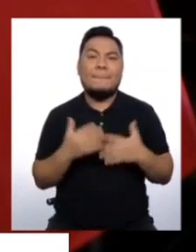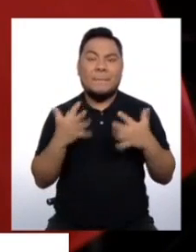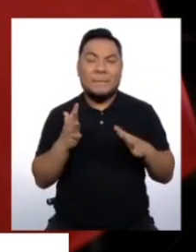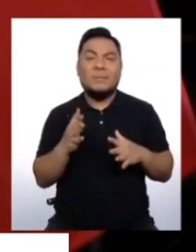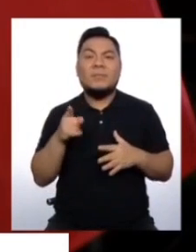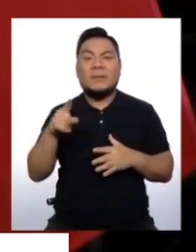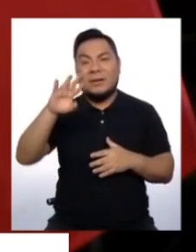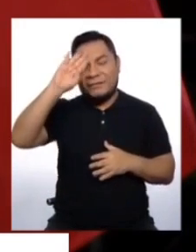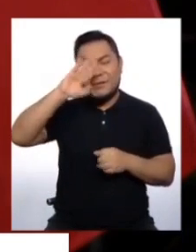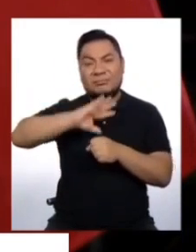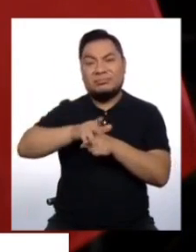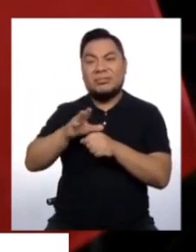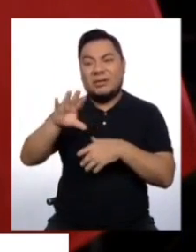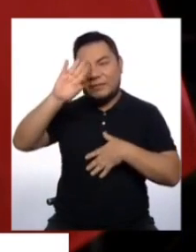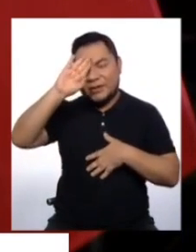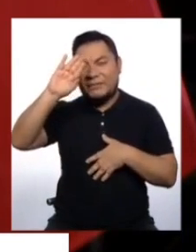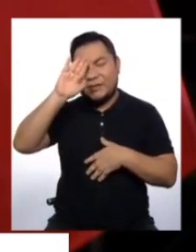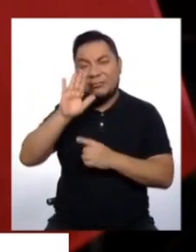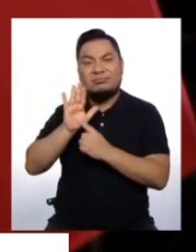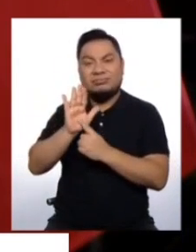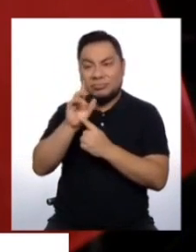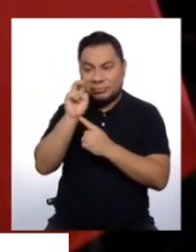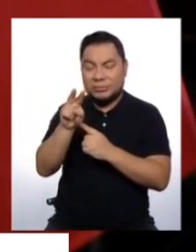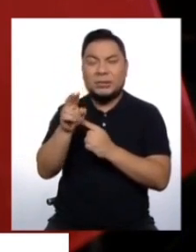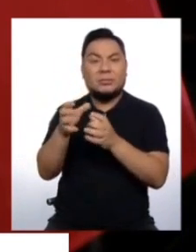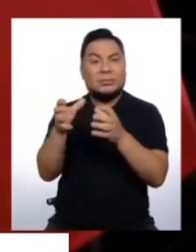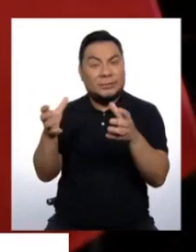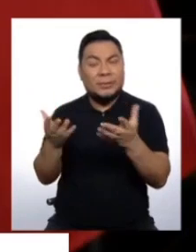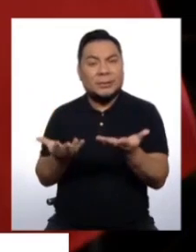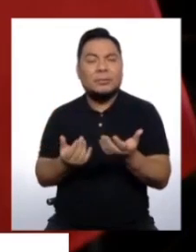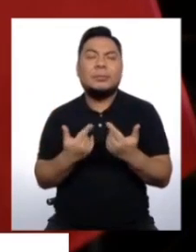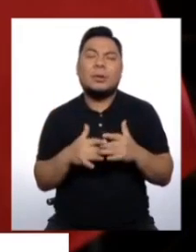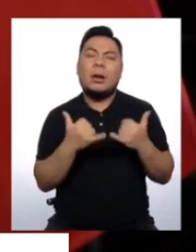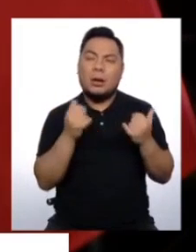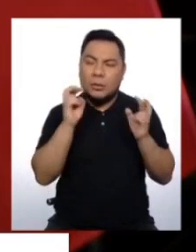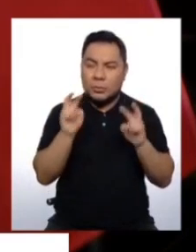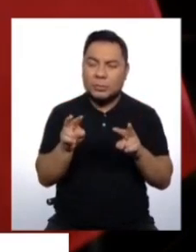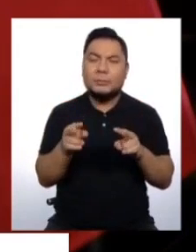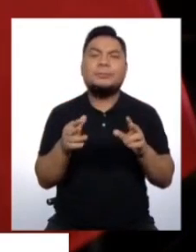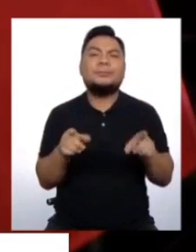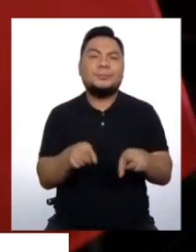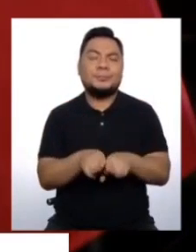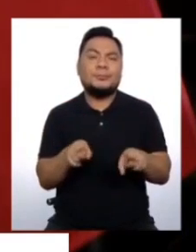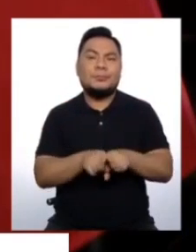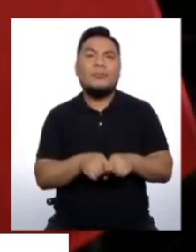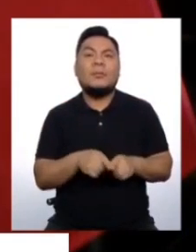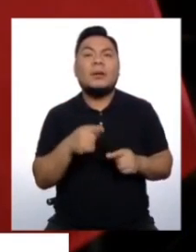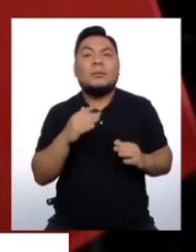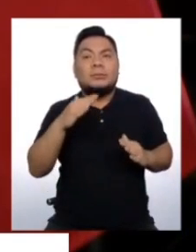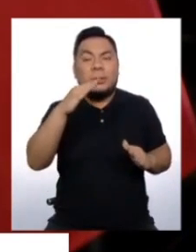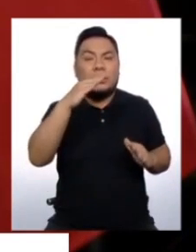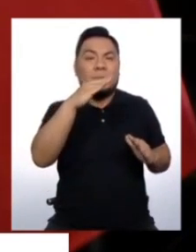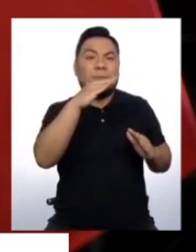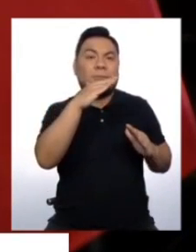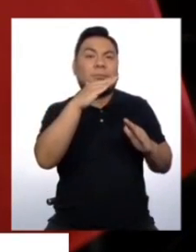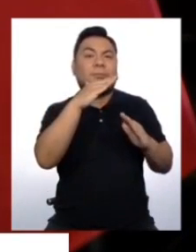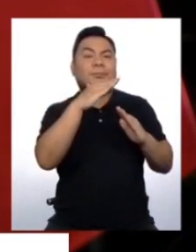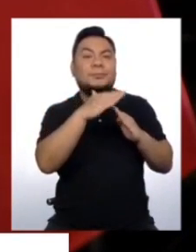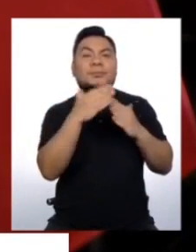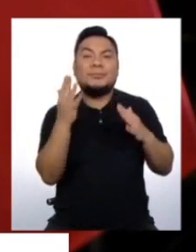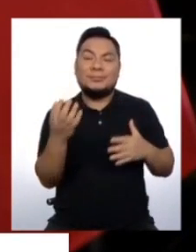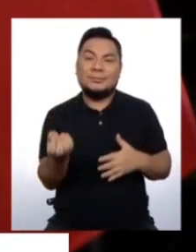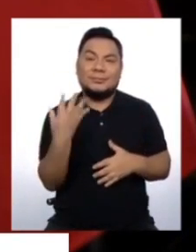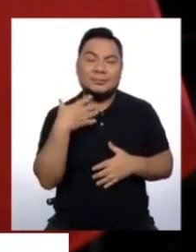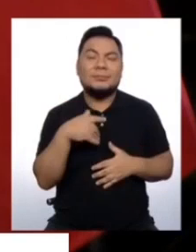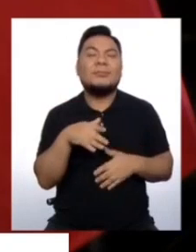que se van contagiando. Según lo que está establecido, vamos también gradualmente y, como se ha